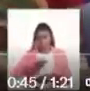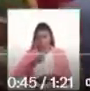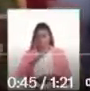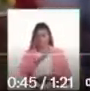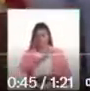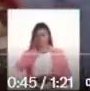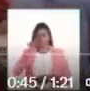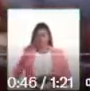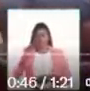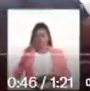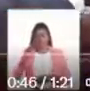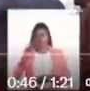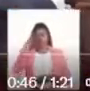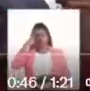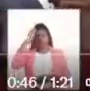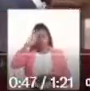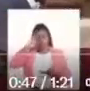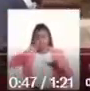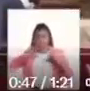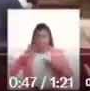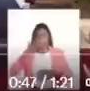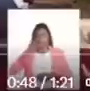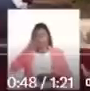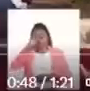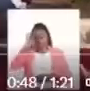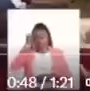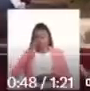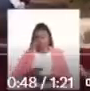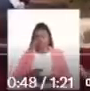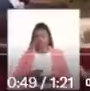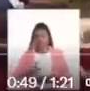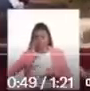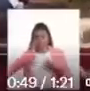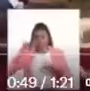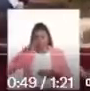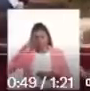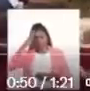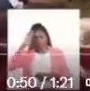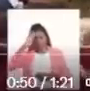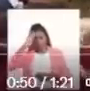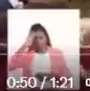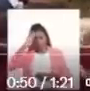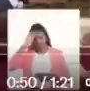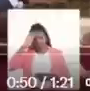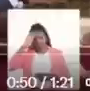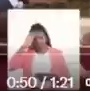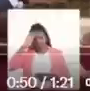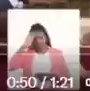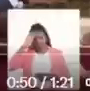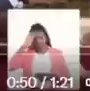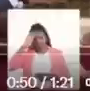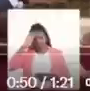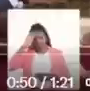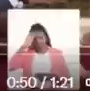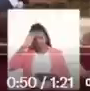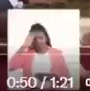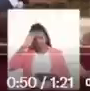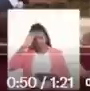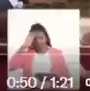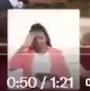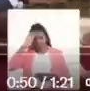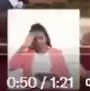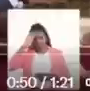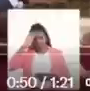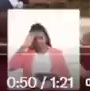lograr que en Cuba se forman a los mejores médicos del mundo, es parte de. Siguen diciendo que la